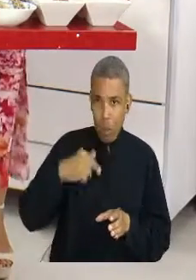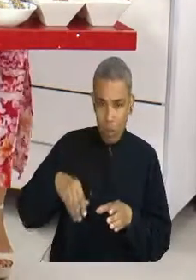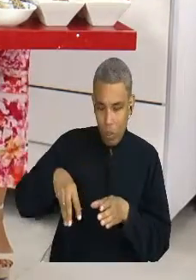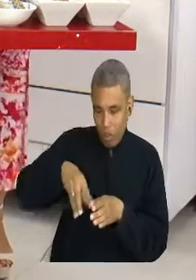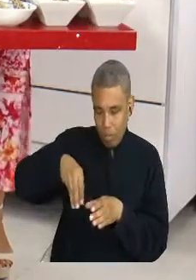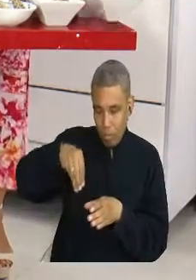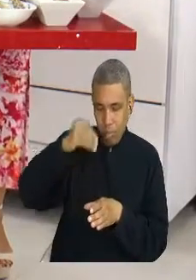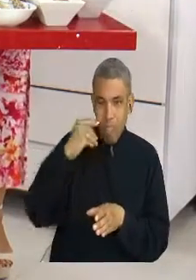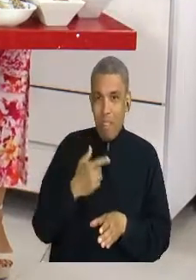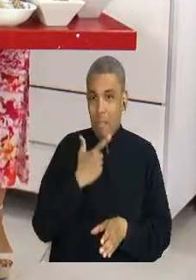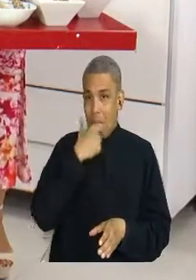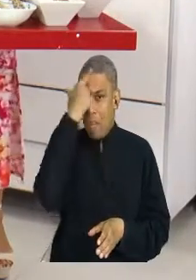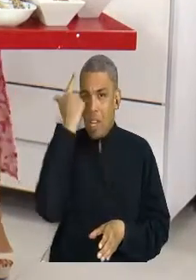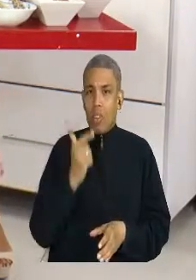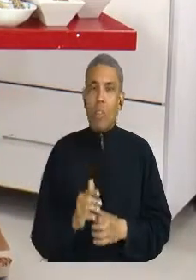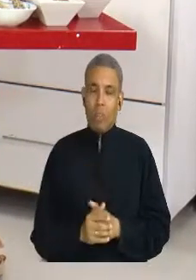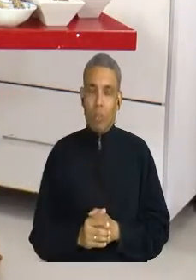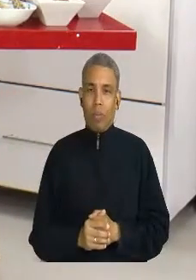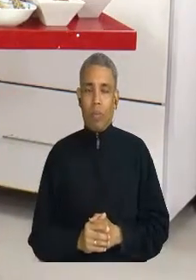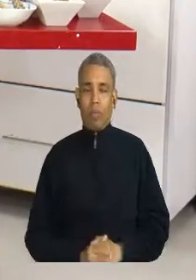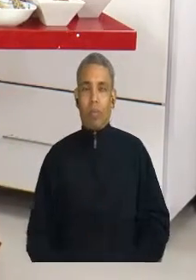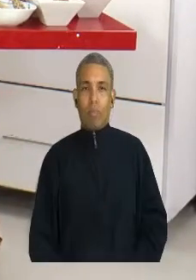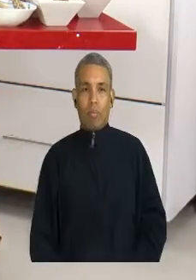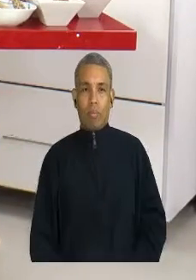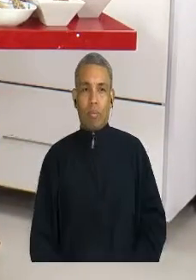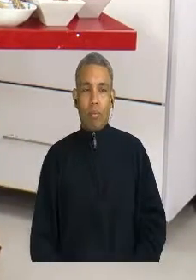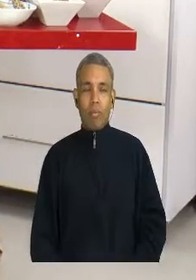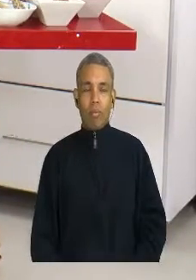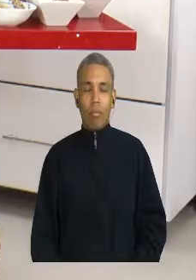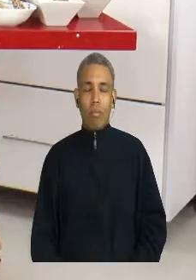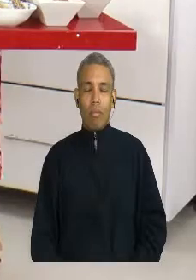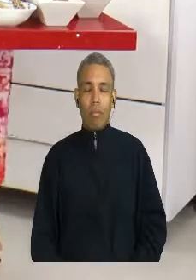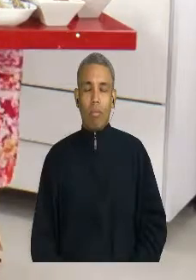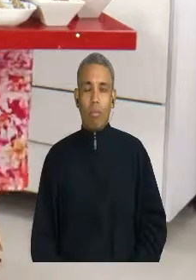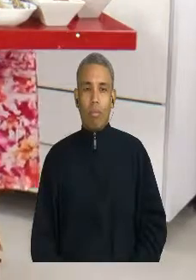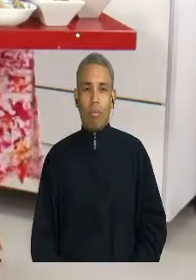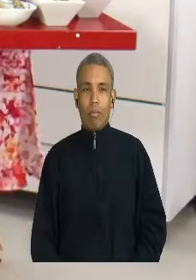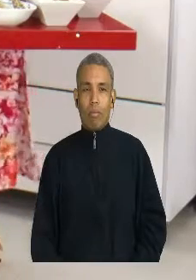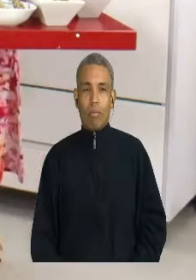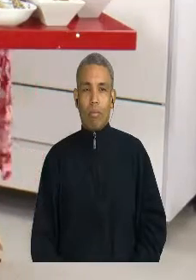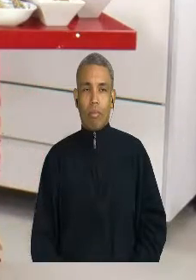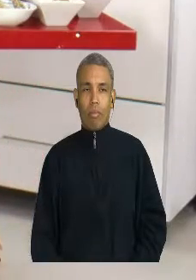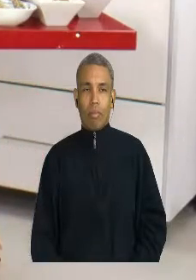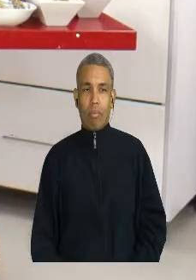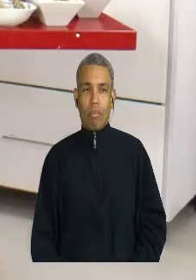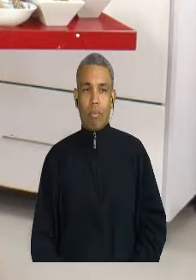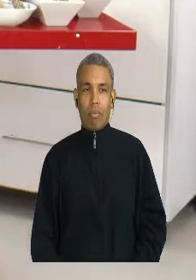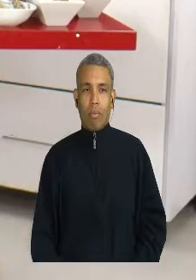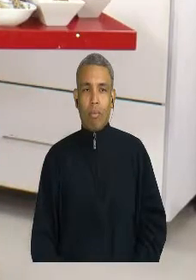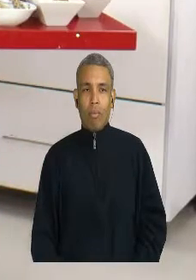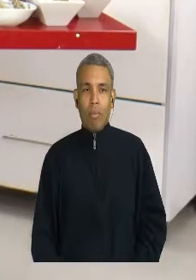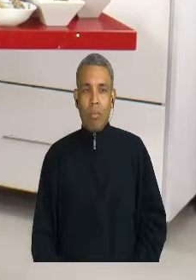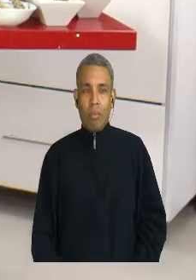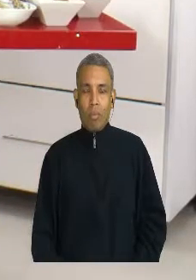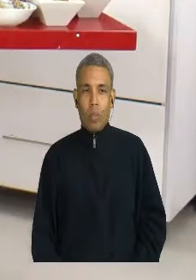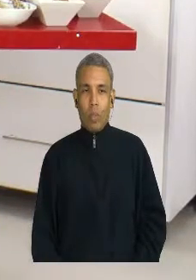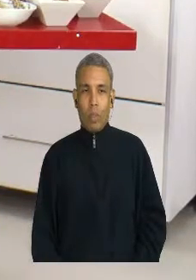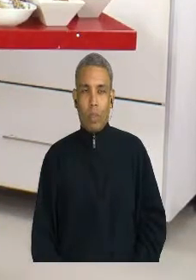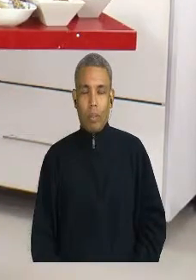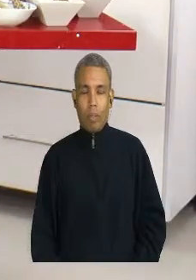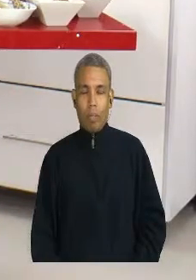por favor. La mayonesa. Para empezar a mezclarla. Y ya saben, mis queridos televidentes, no está de más recordarles